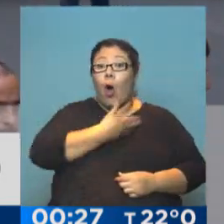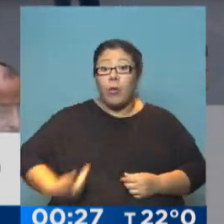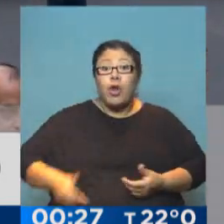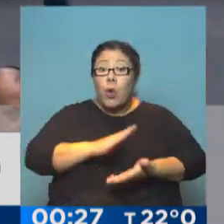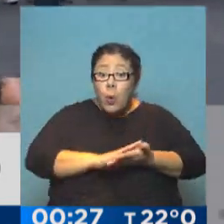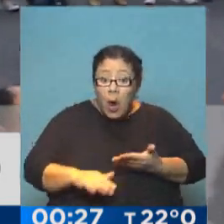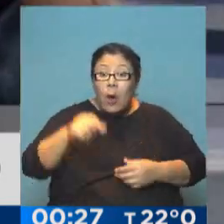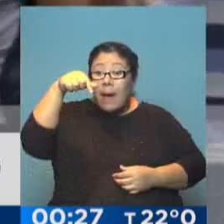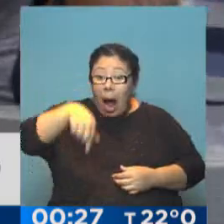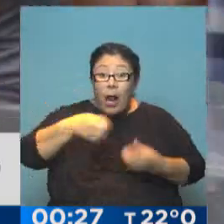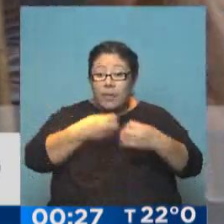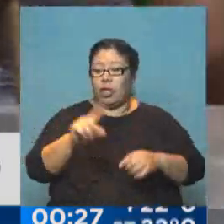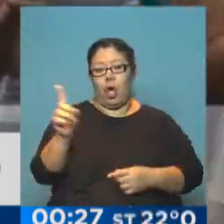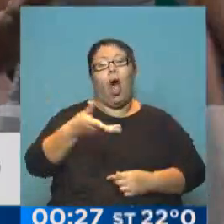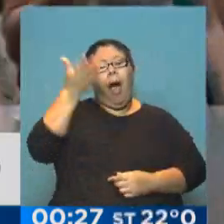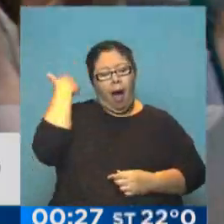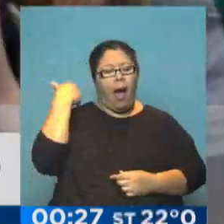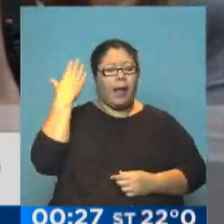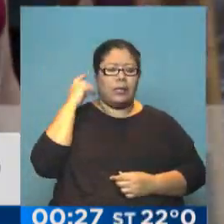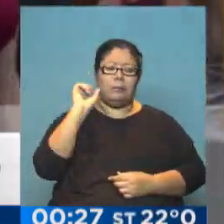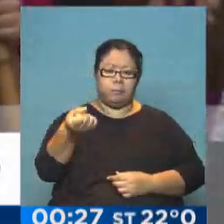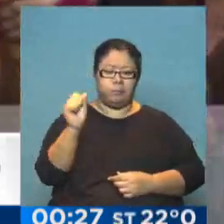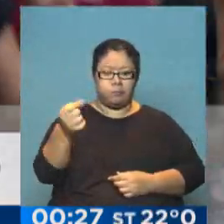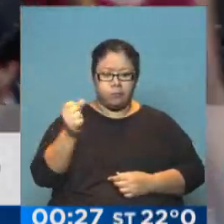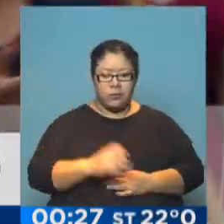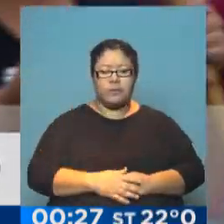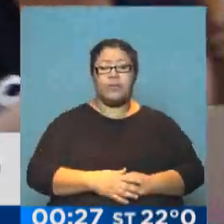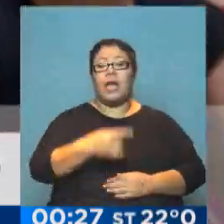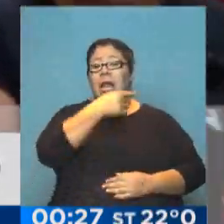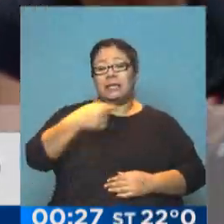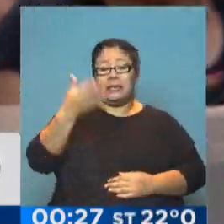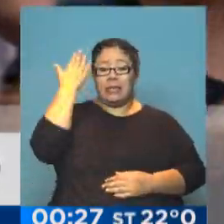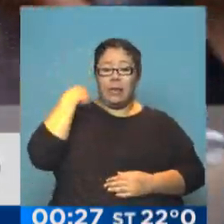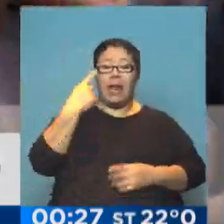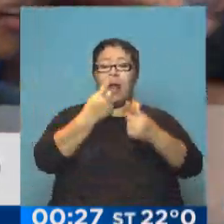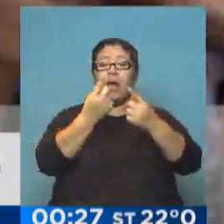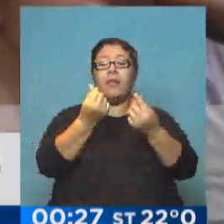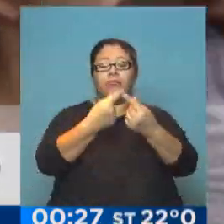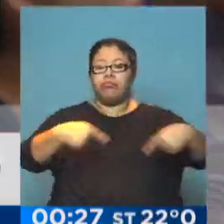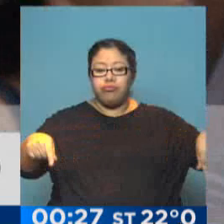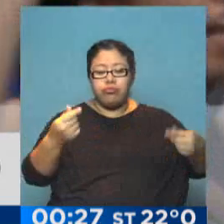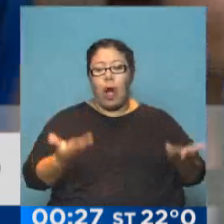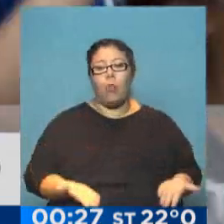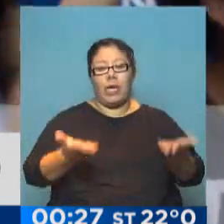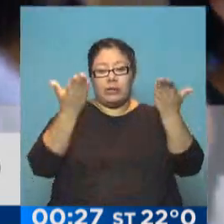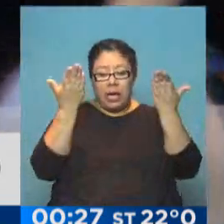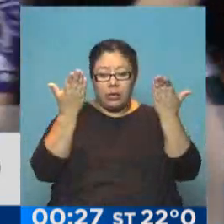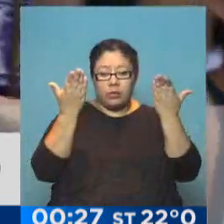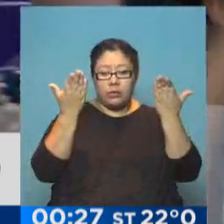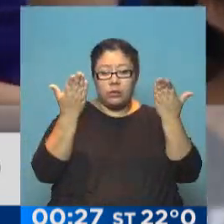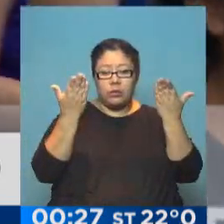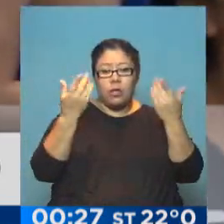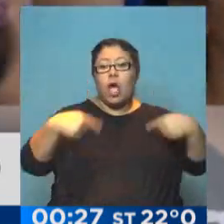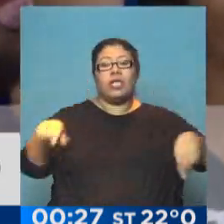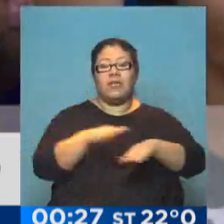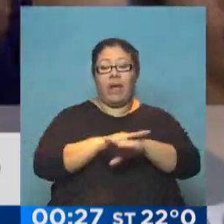ya venían de antes. Durante todo este año y sobre todo las últimas semanas, que han sido muy fuertes los aumentos en los productos de primera necesidad, y creemos que hasta tanto se negocie